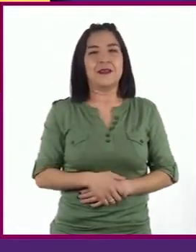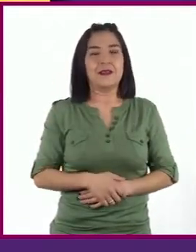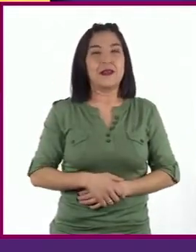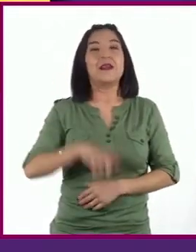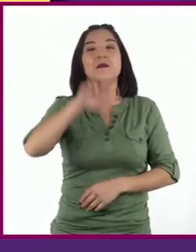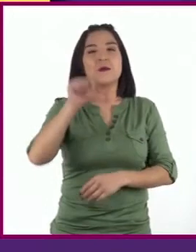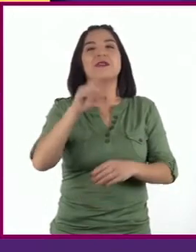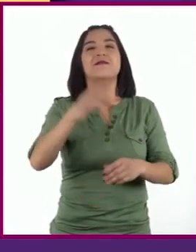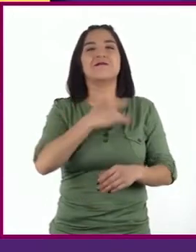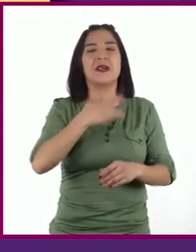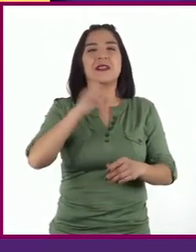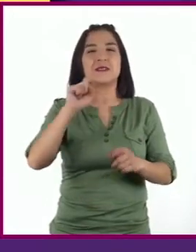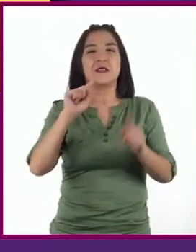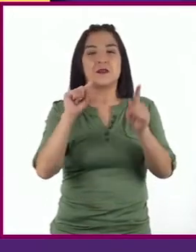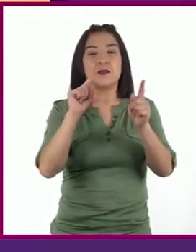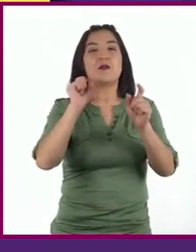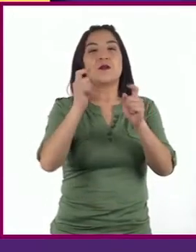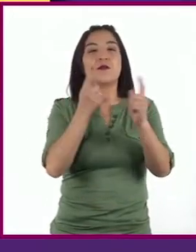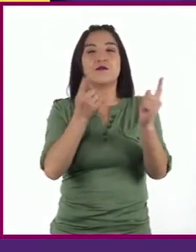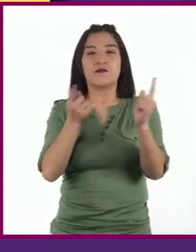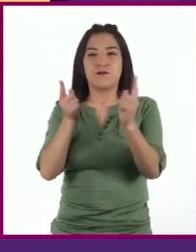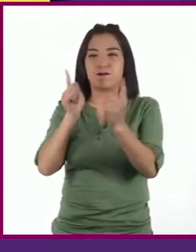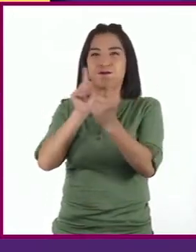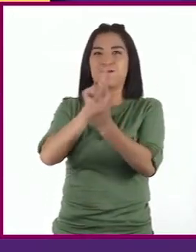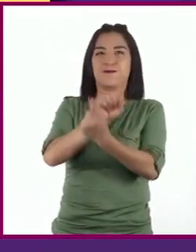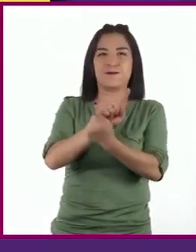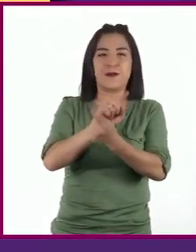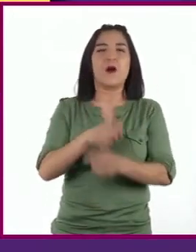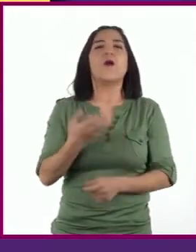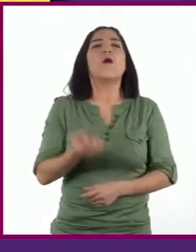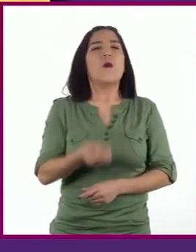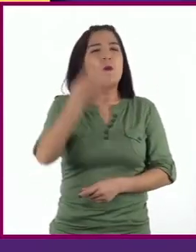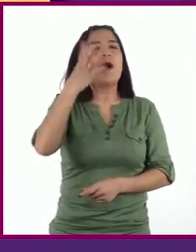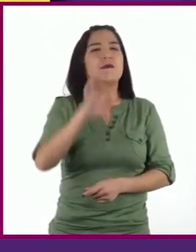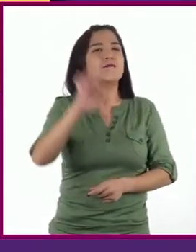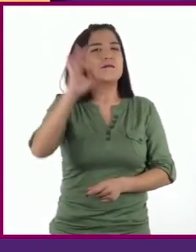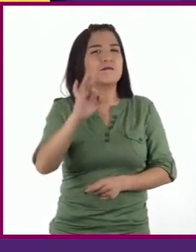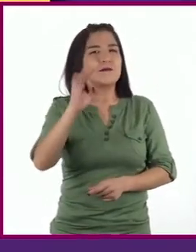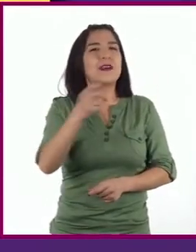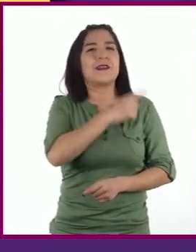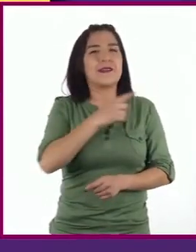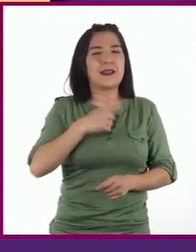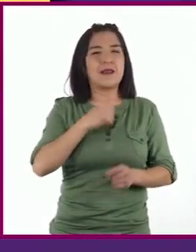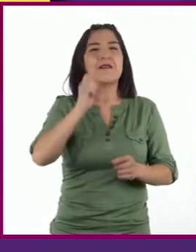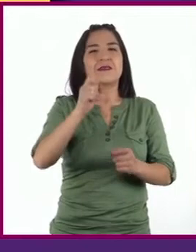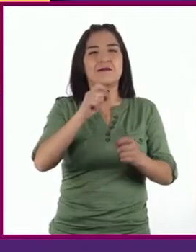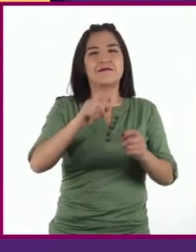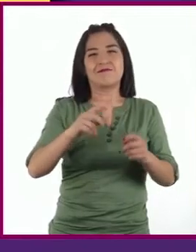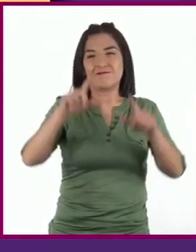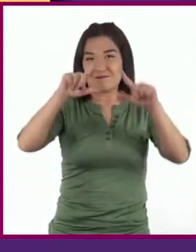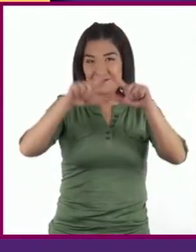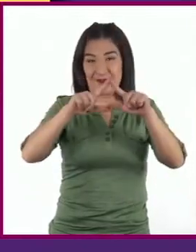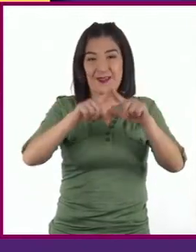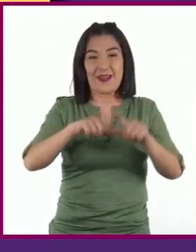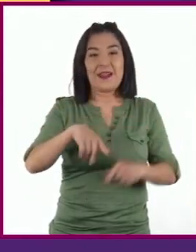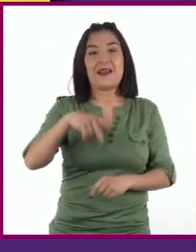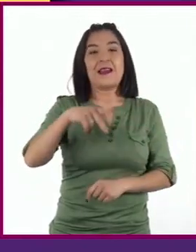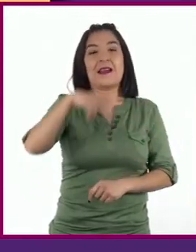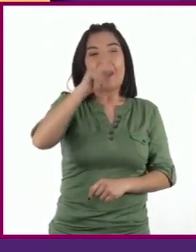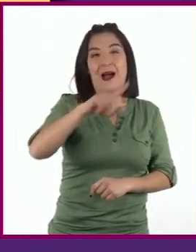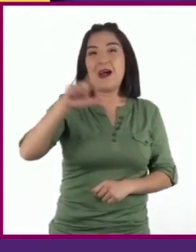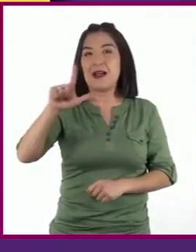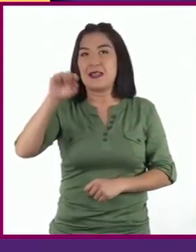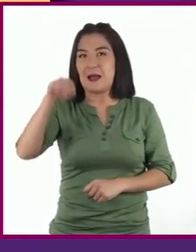que el giro sea a la izquierda, ¿cuántos grados tendría que rotar el triángulo